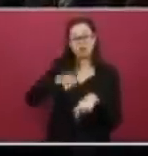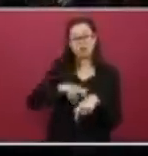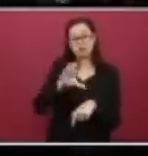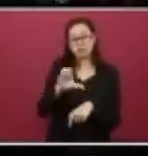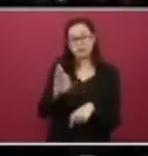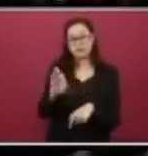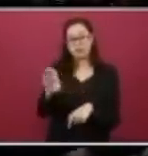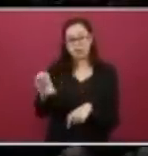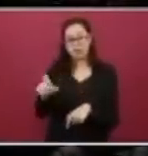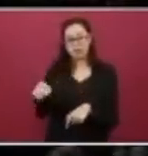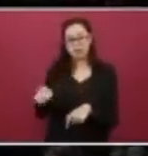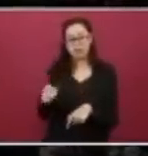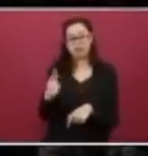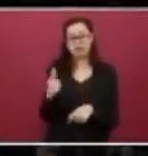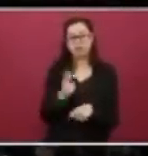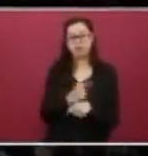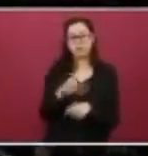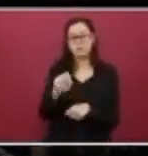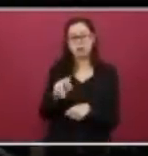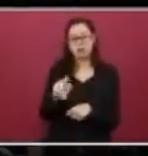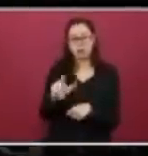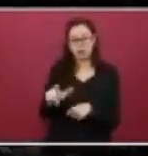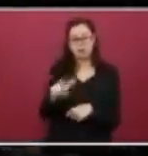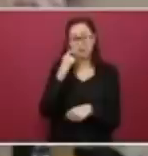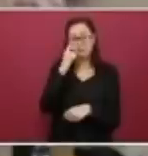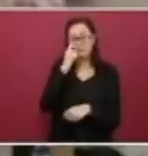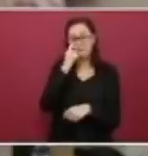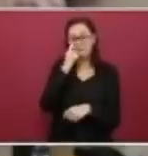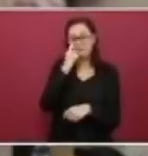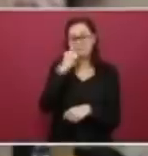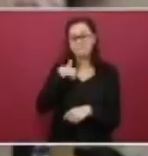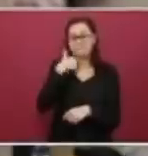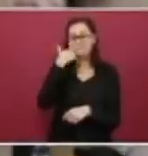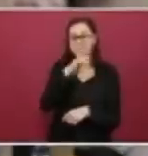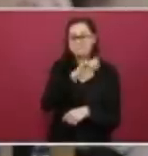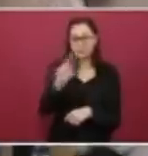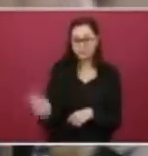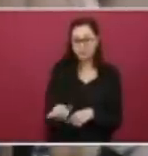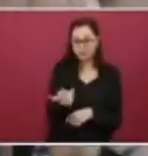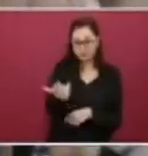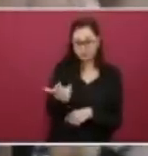institución manuel bartlett si un manuel bartlett quisiera yo preguntarle